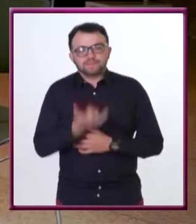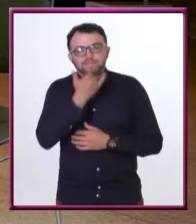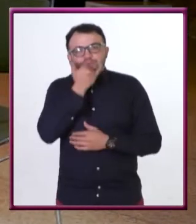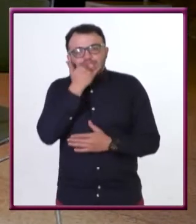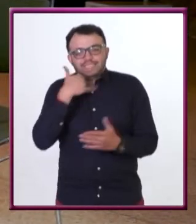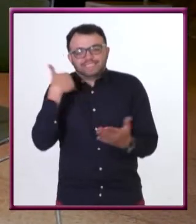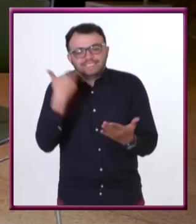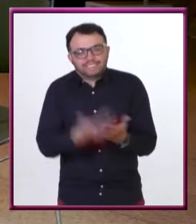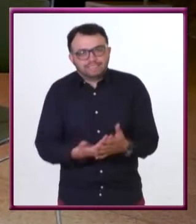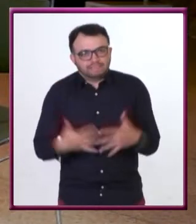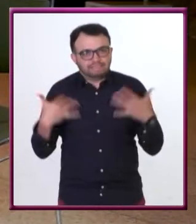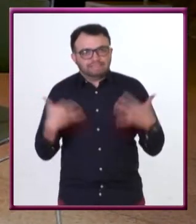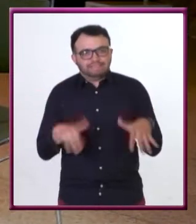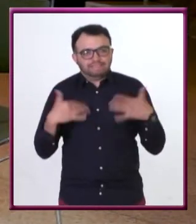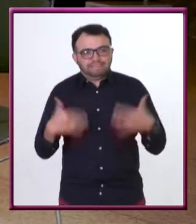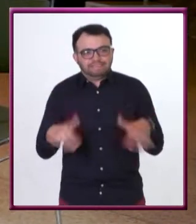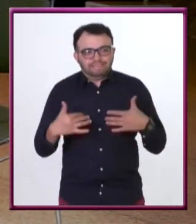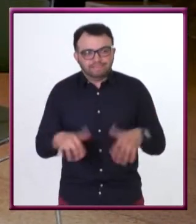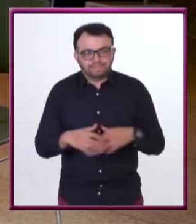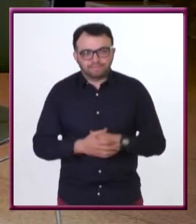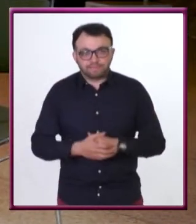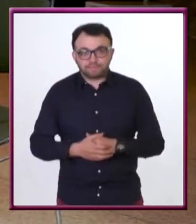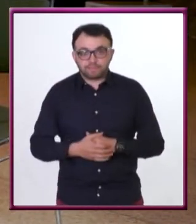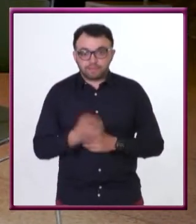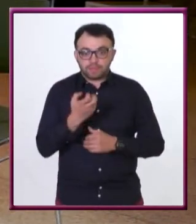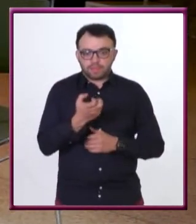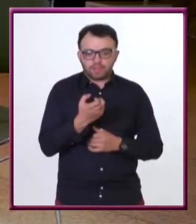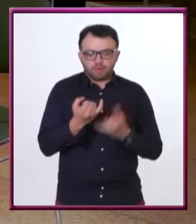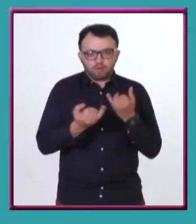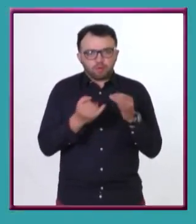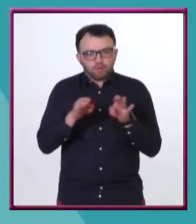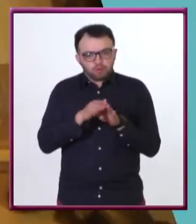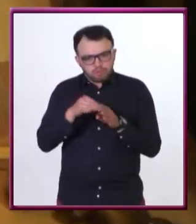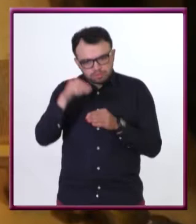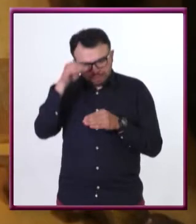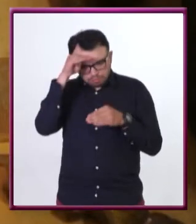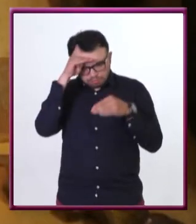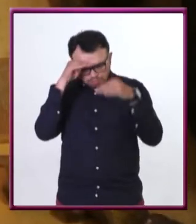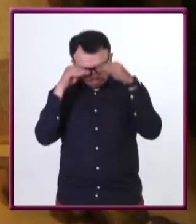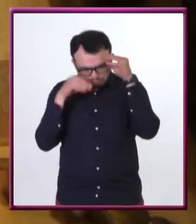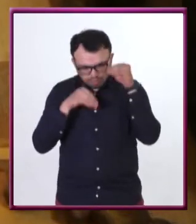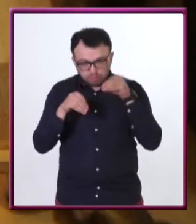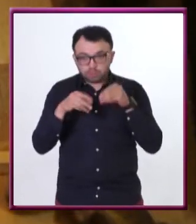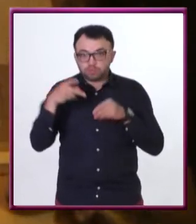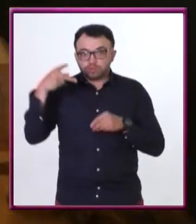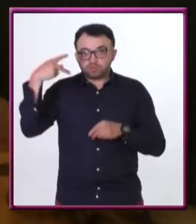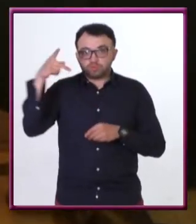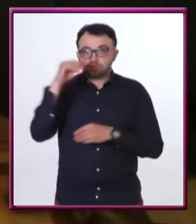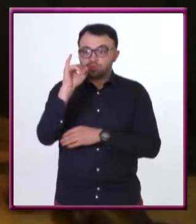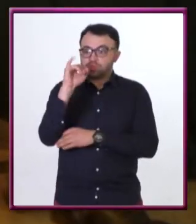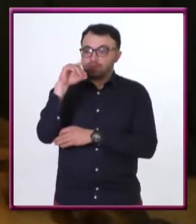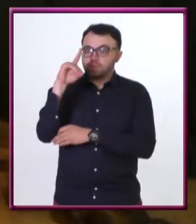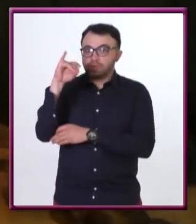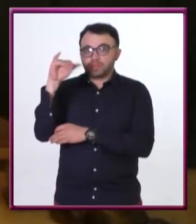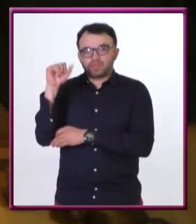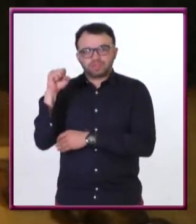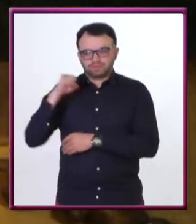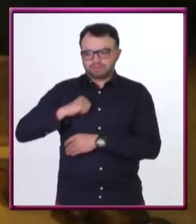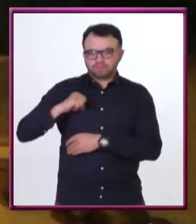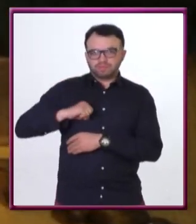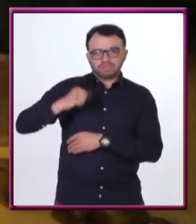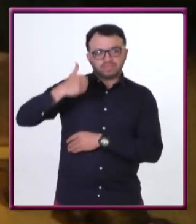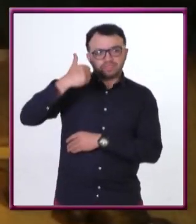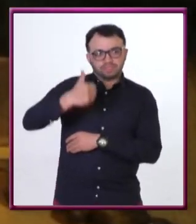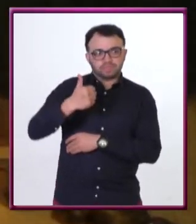Perdón. Este mero. Este es un juego de estrategia. Surgió en la India en el siglo VI de nuestra era. El tablero